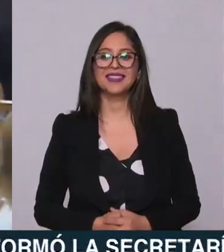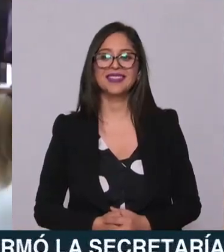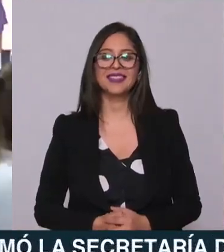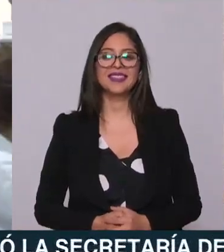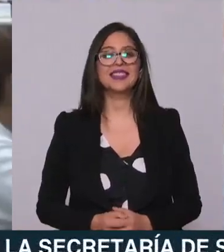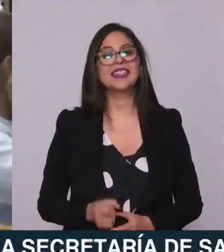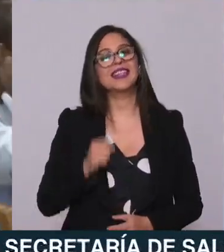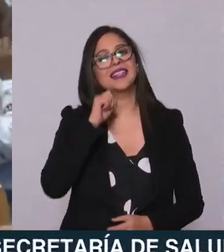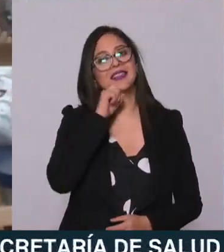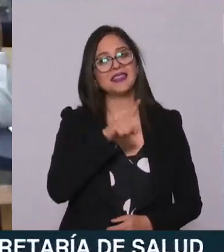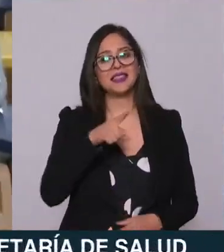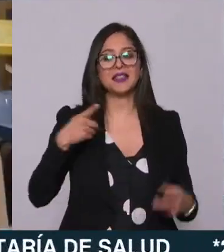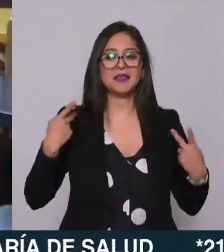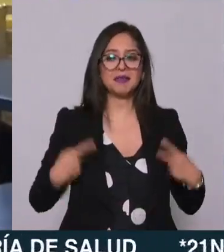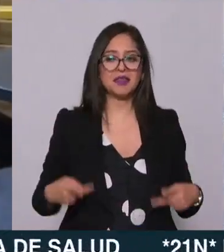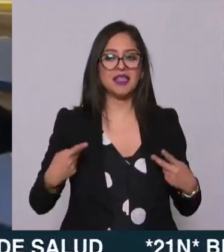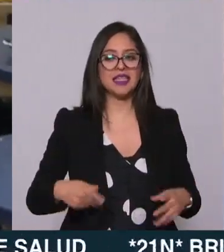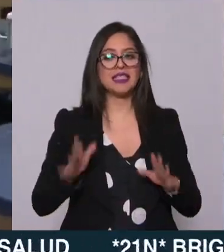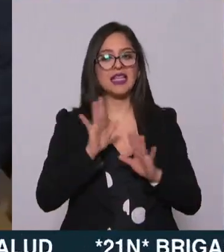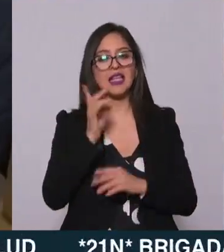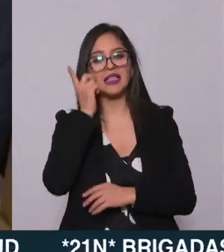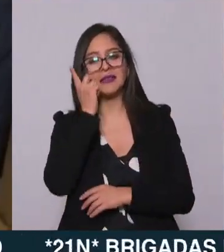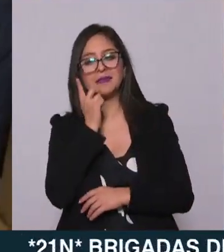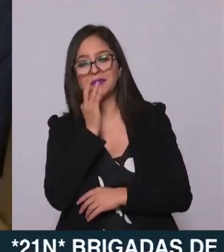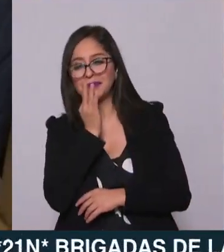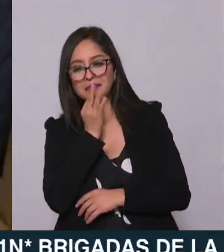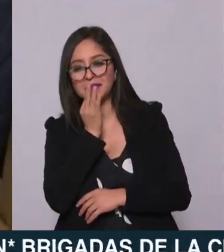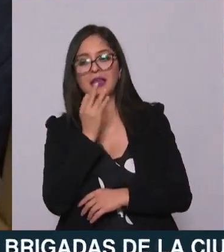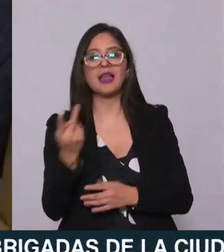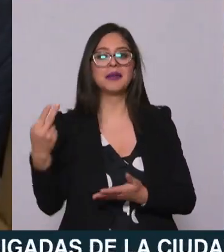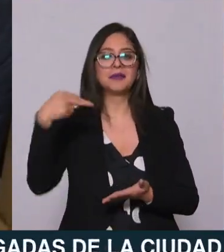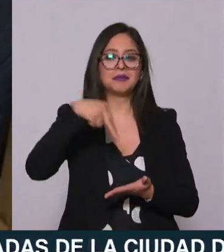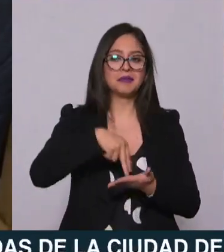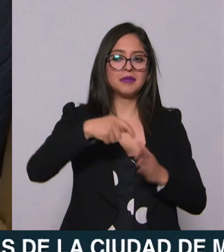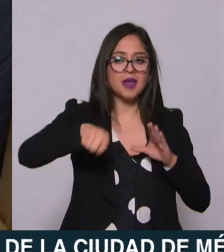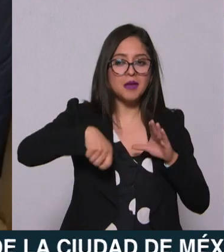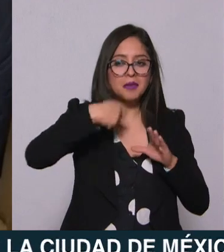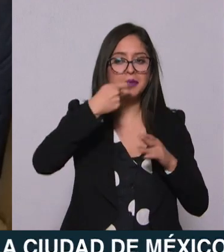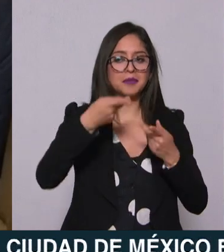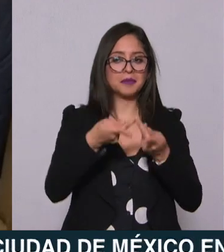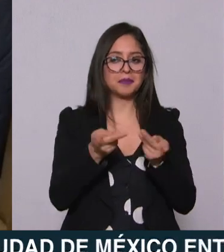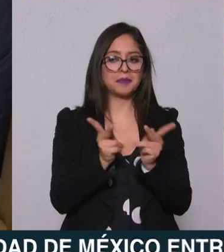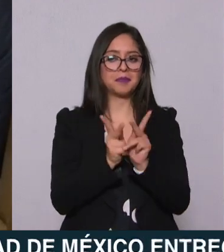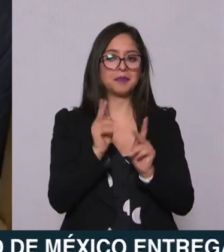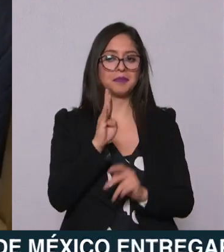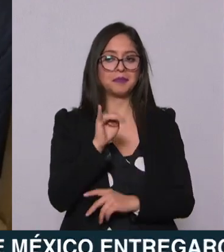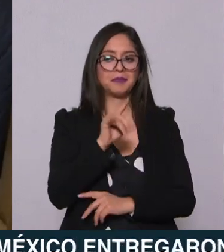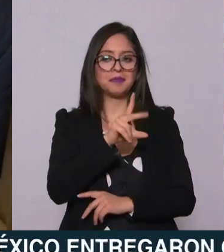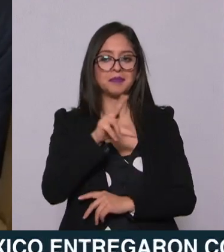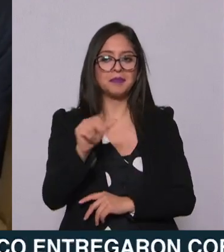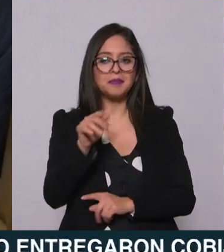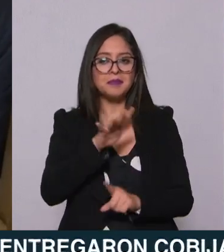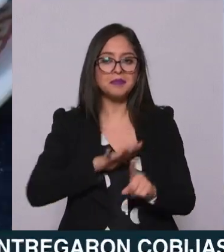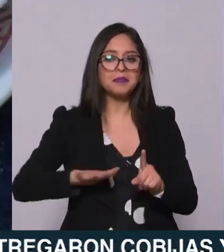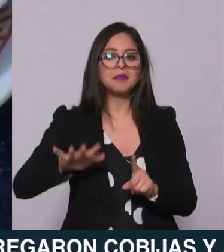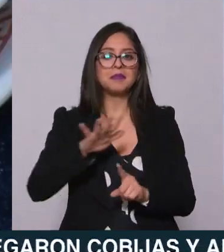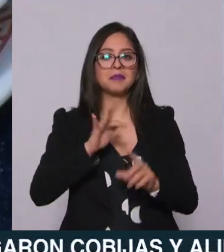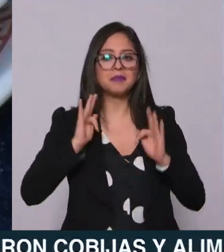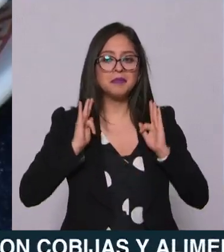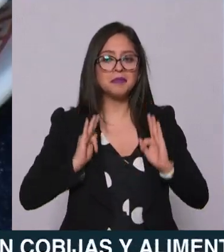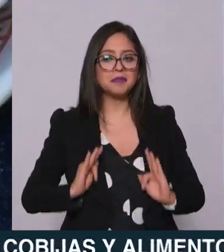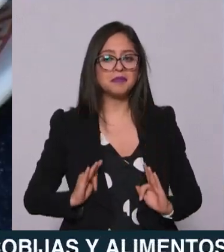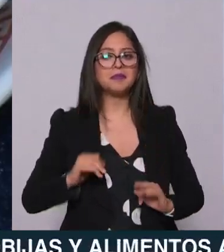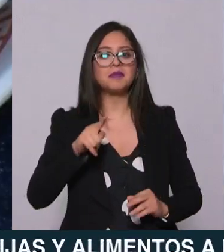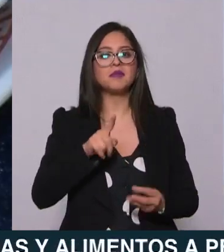También se dieron cita quienes después de dormir un rato solo llegaron a degustar un buen plato de birria en un ambiente más tranquilo.